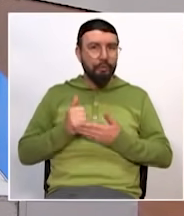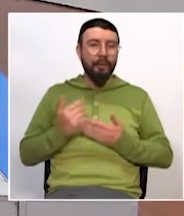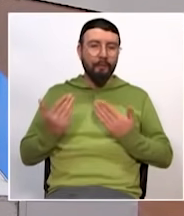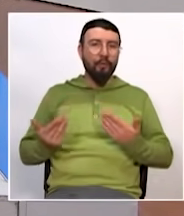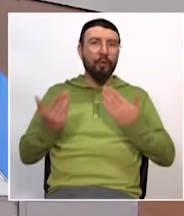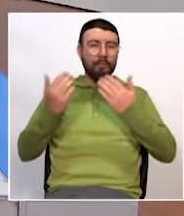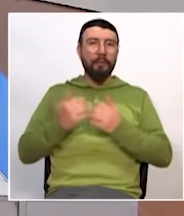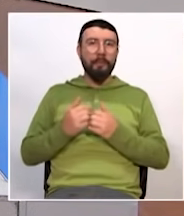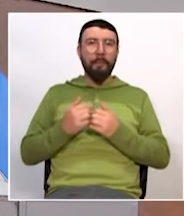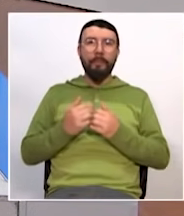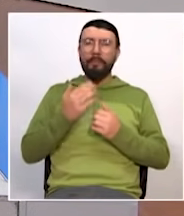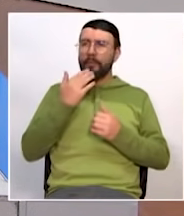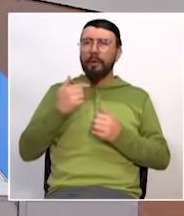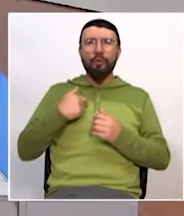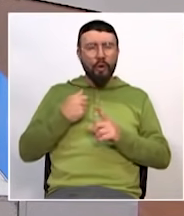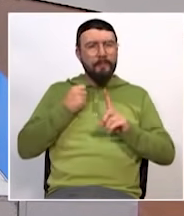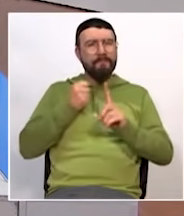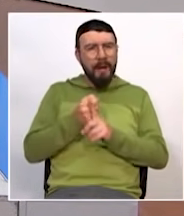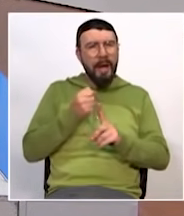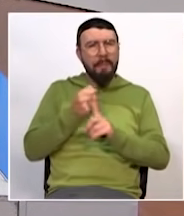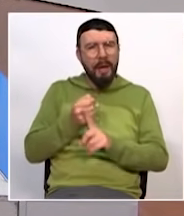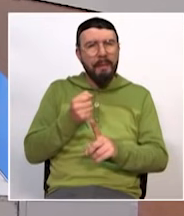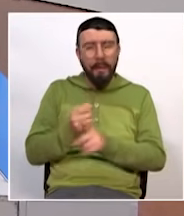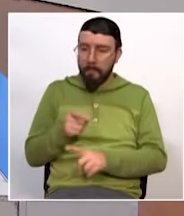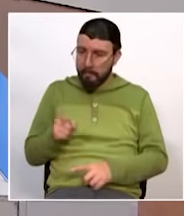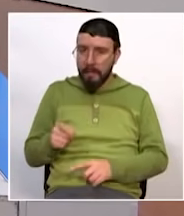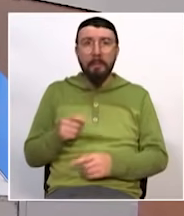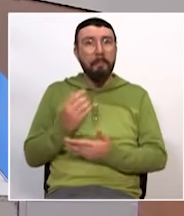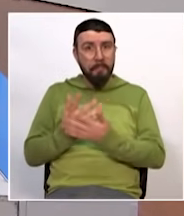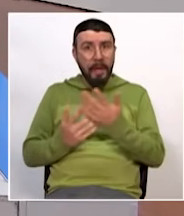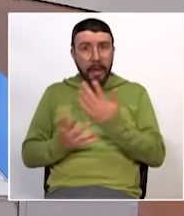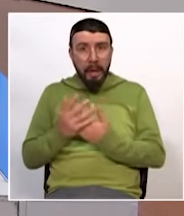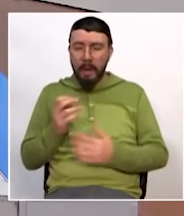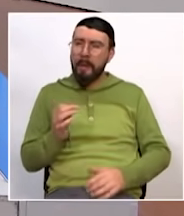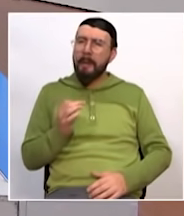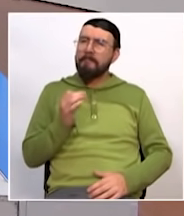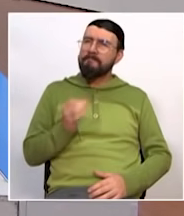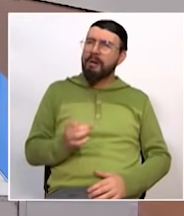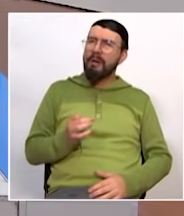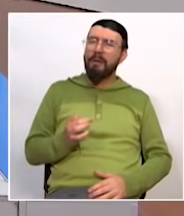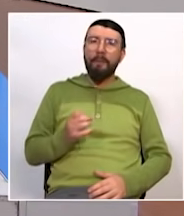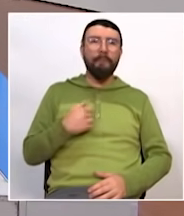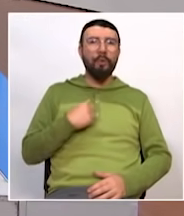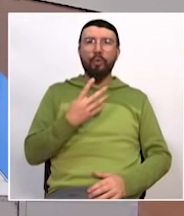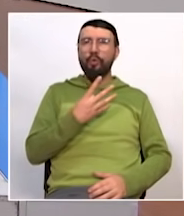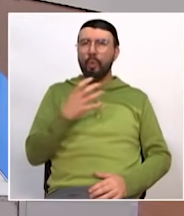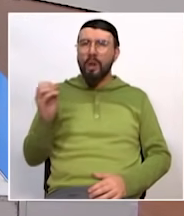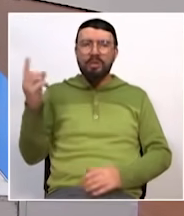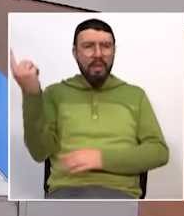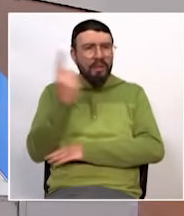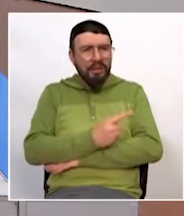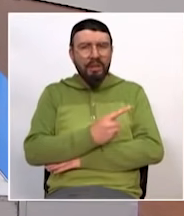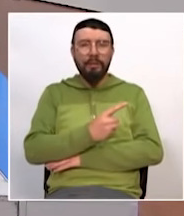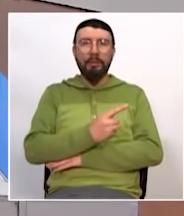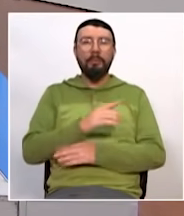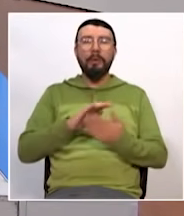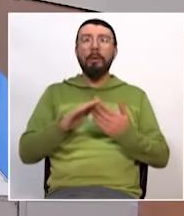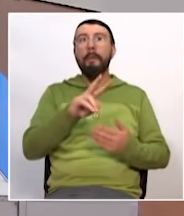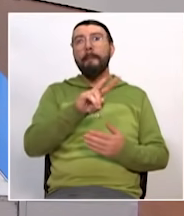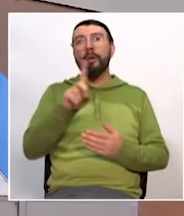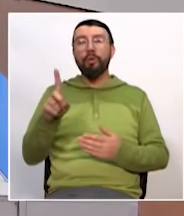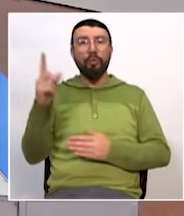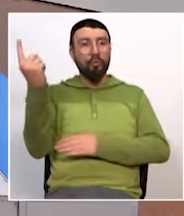si yo soy perseverante con esta herramienta durante una cuarentena o sea durante 21 días